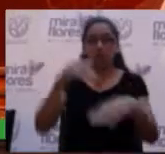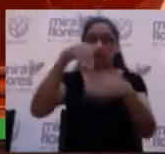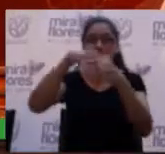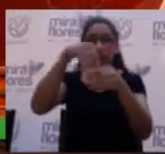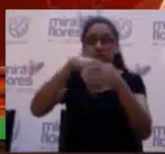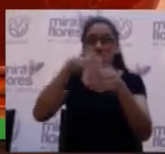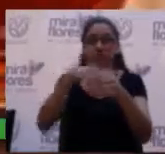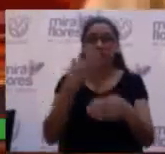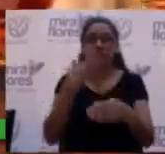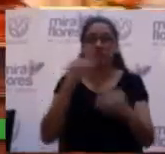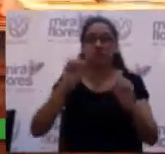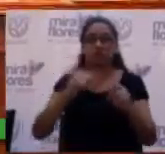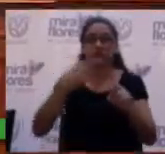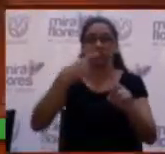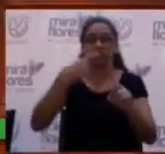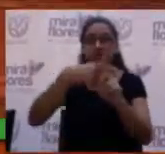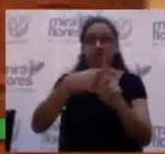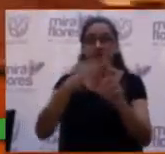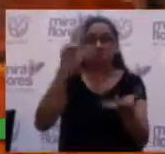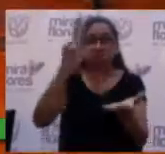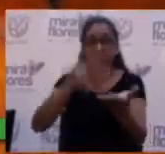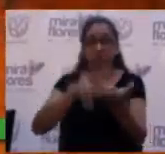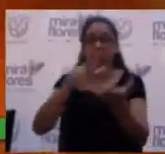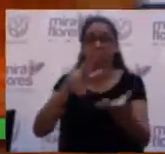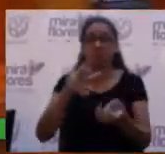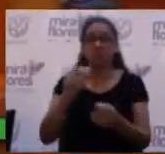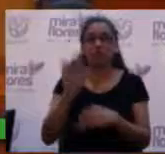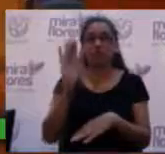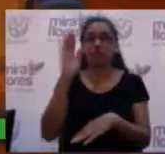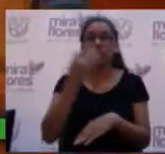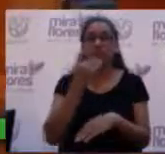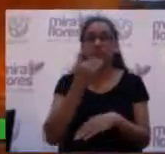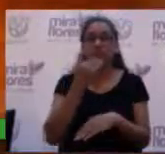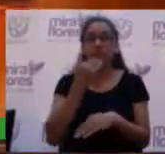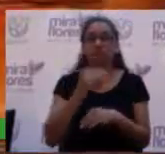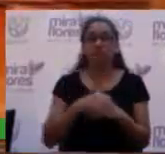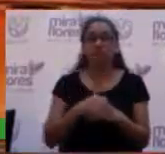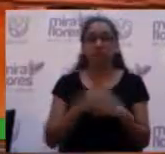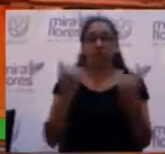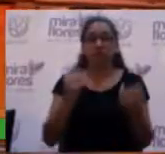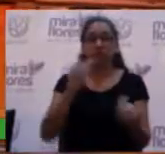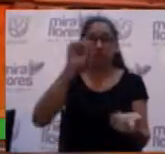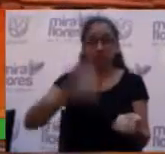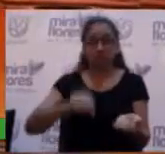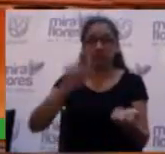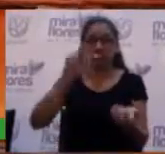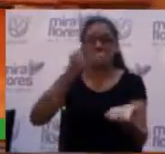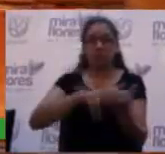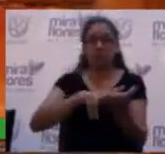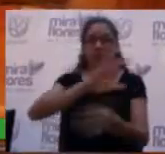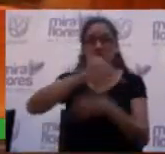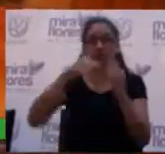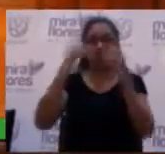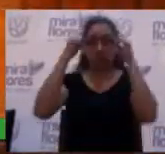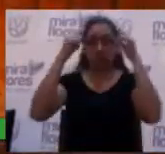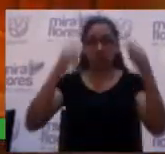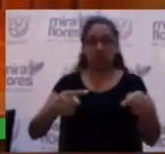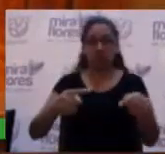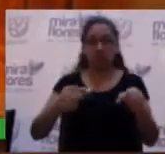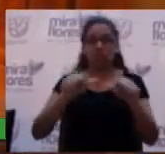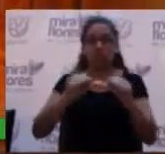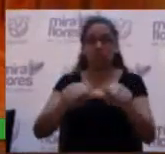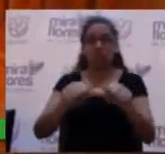miembros del Consejo que estén a favor de aprobar el acta, se expresaron en señal de conformidad. Se aprueba por unanimidad. Muchas gracias. Vamos al